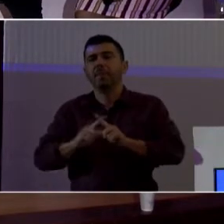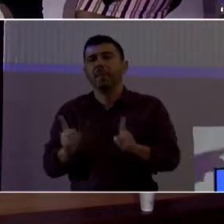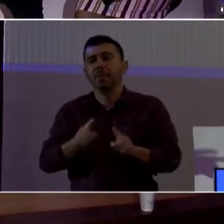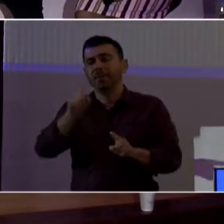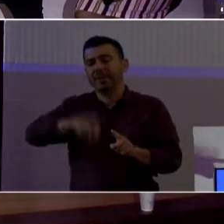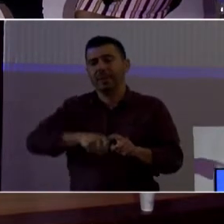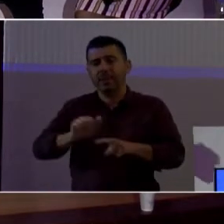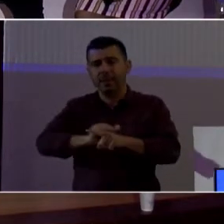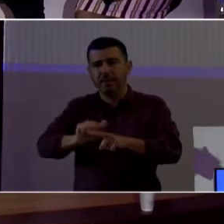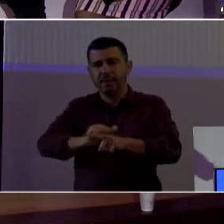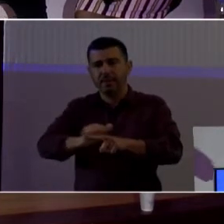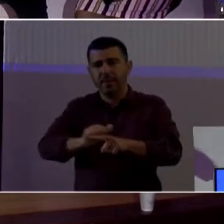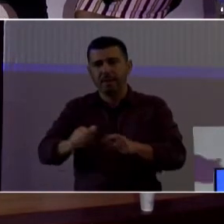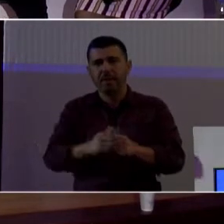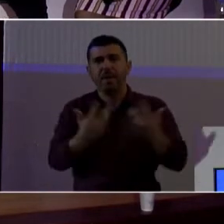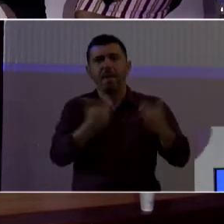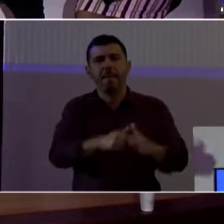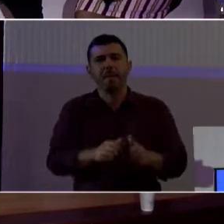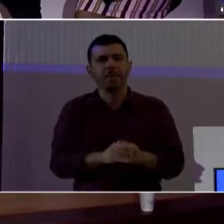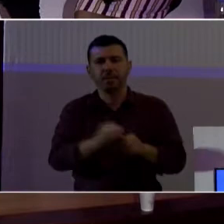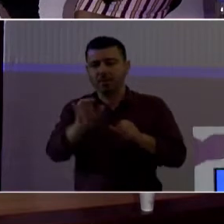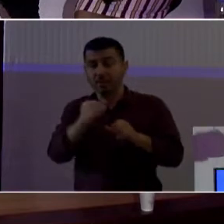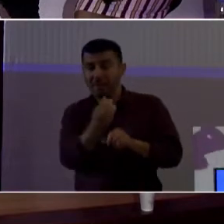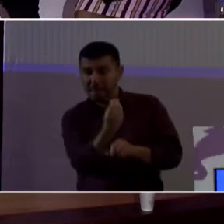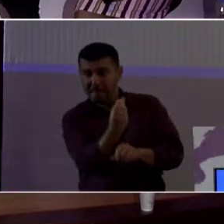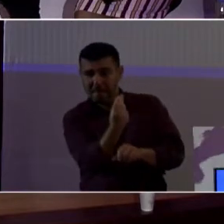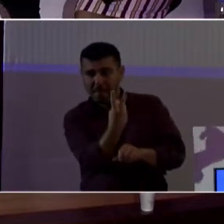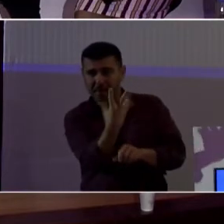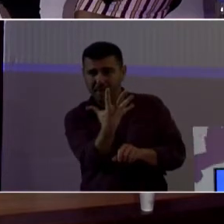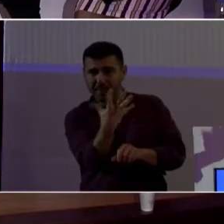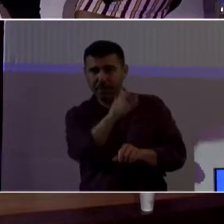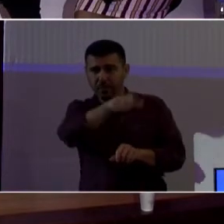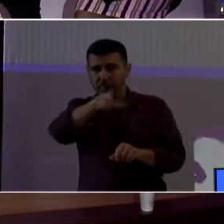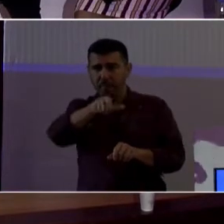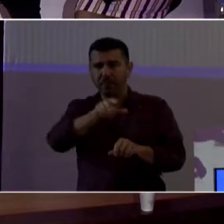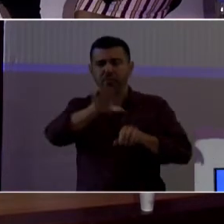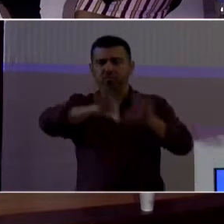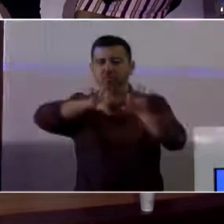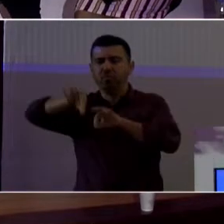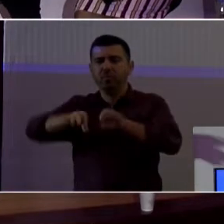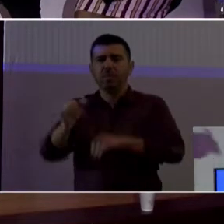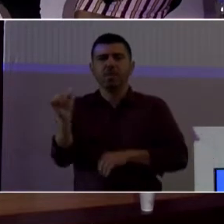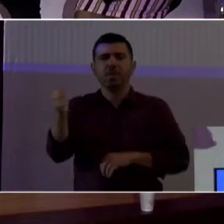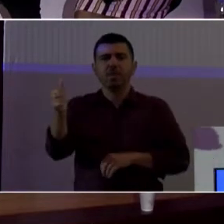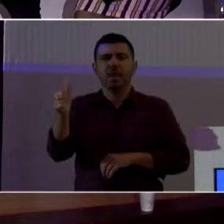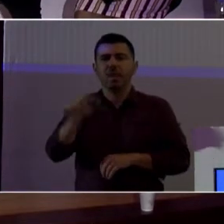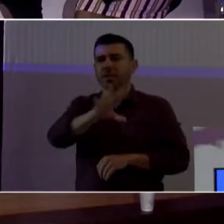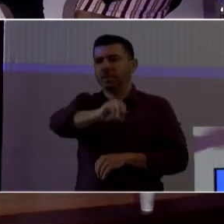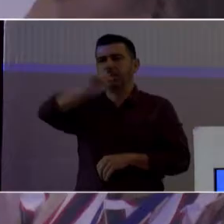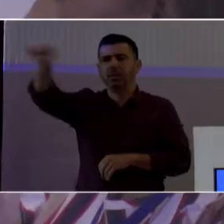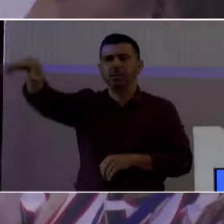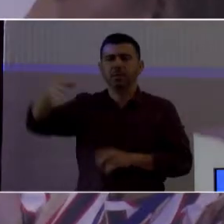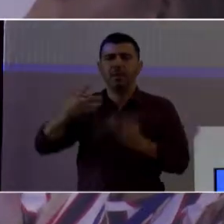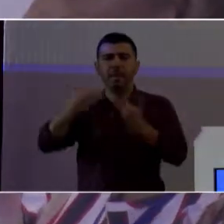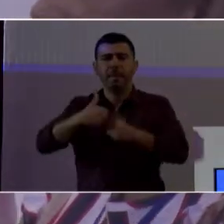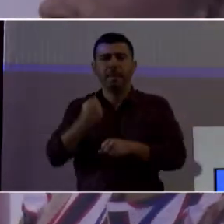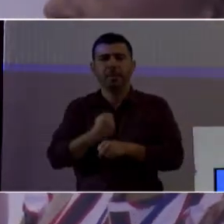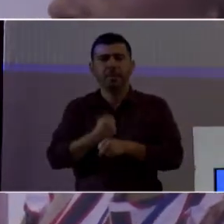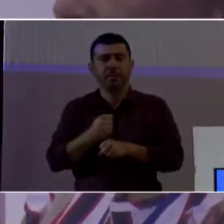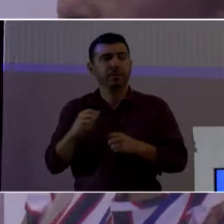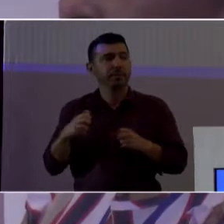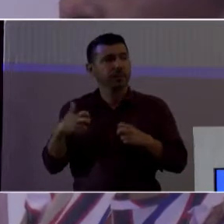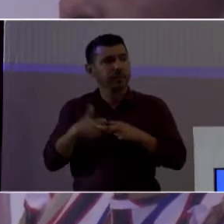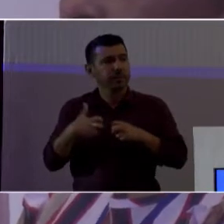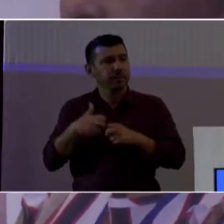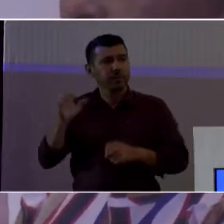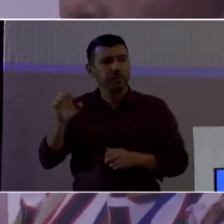empresas. De esos 25, 10 van a hacer la práctica en ESA, en la electrificadora de Santander. y el compromiso que tenemos es poder ubicar a